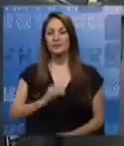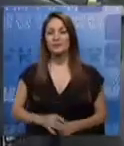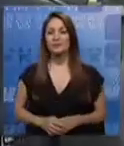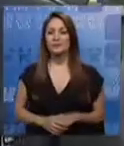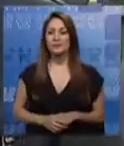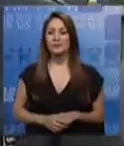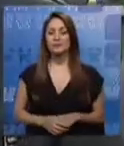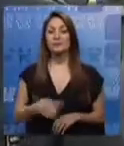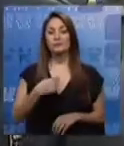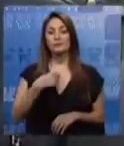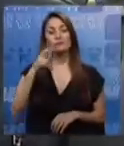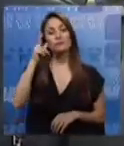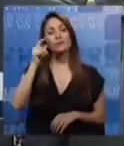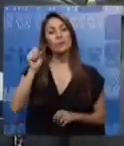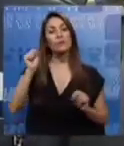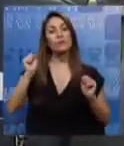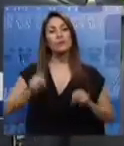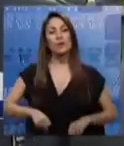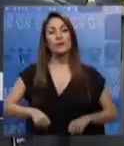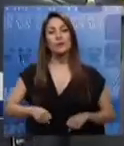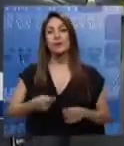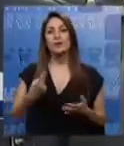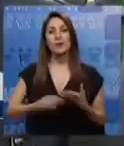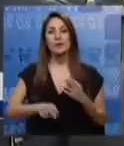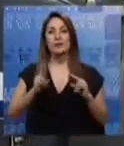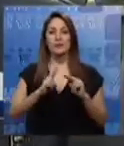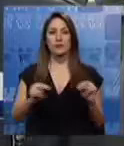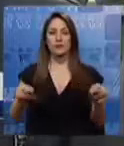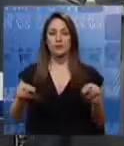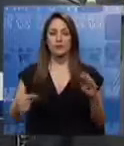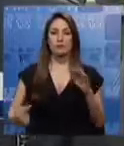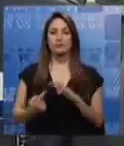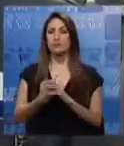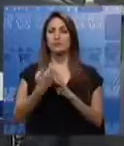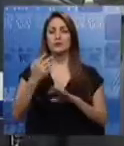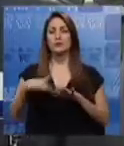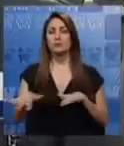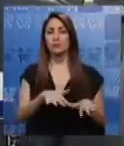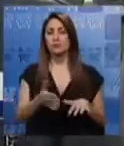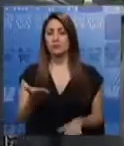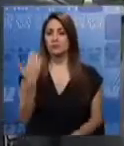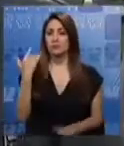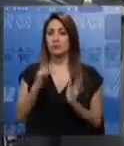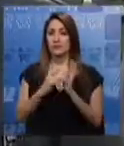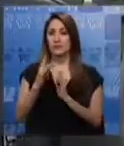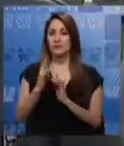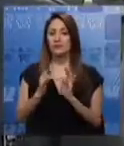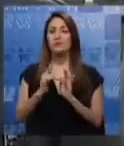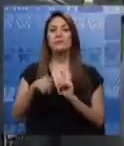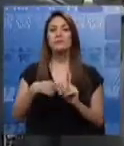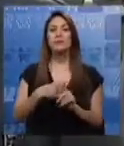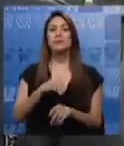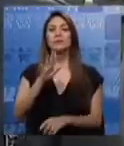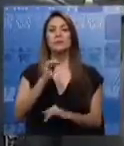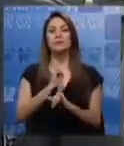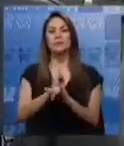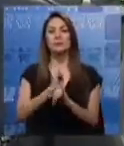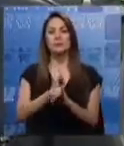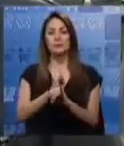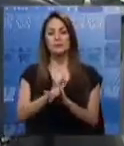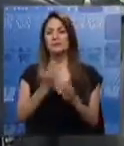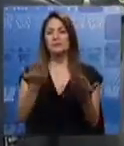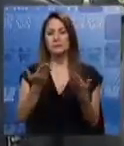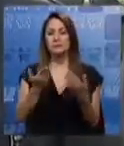tenemos la posibilidad de que se enfrentan fenómenos naturales como la última catástrofe y tenemos una institución, un presidente que